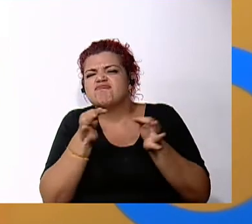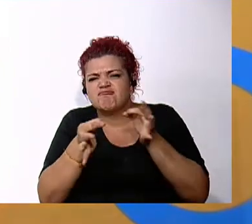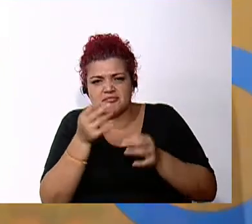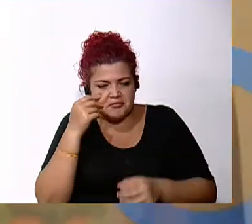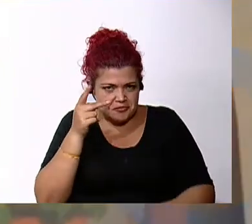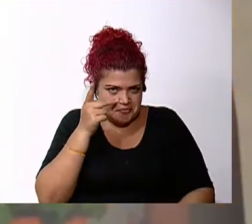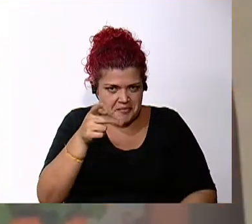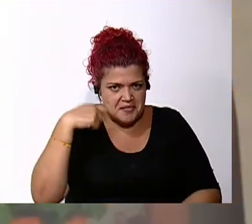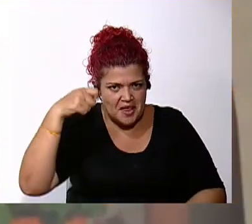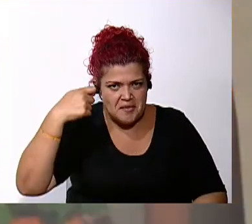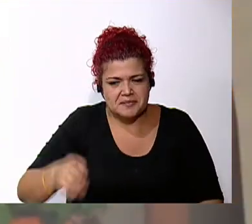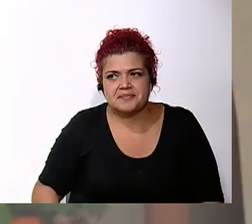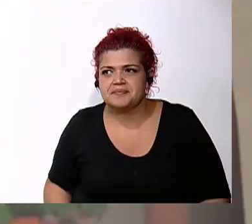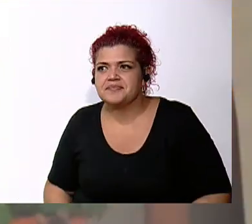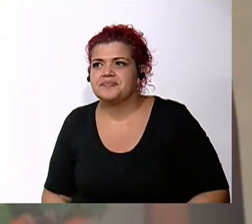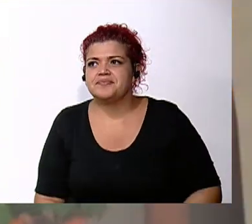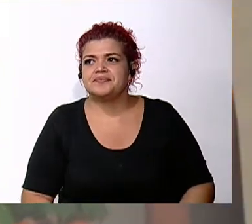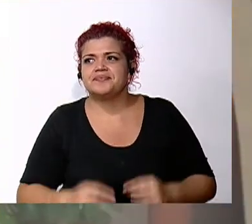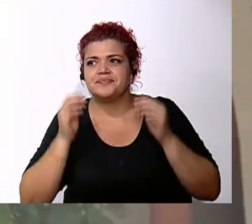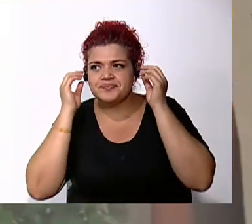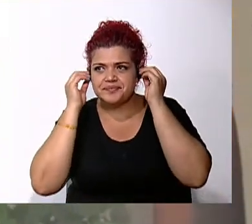atención.